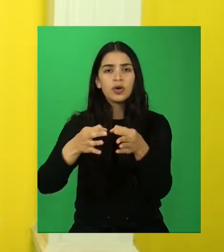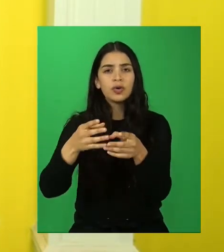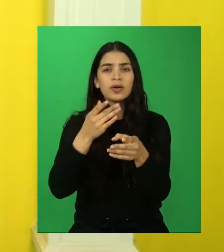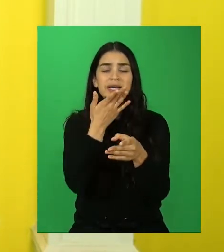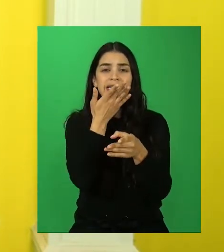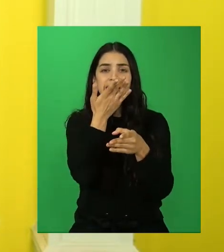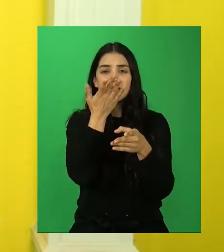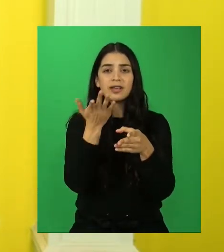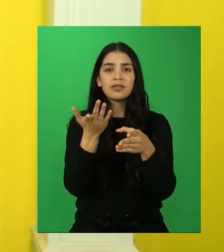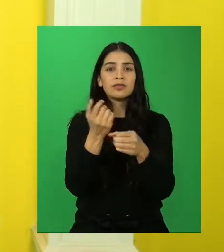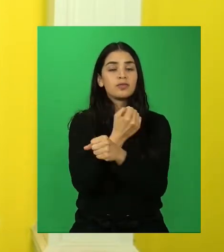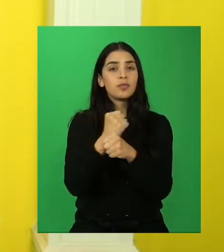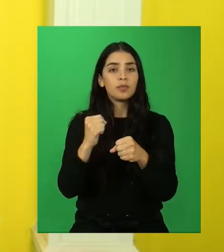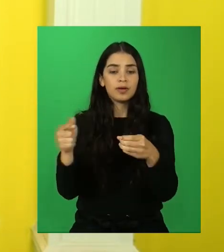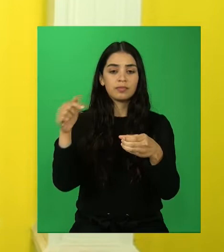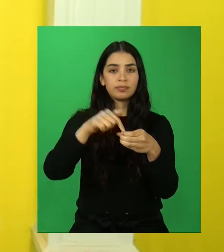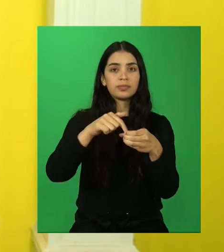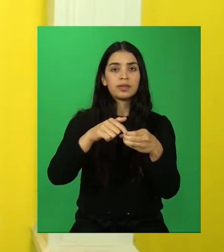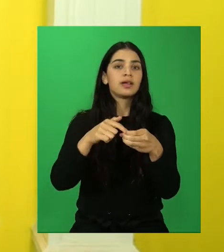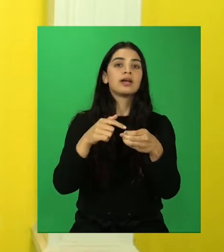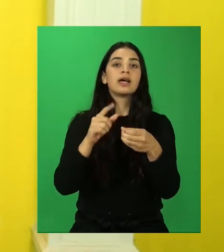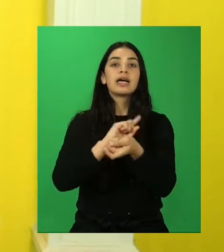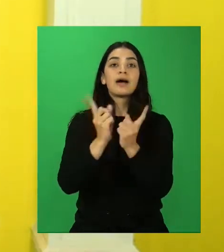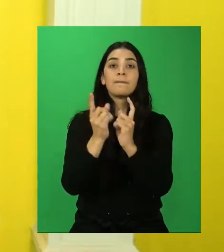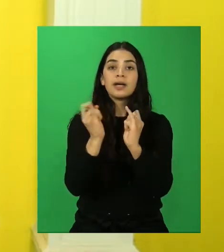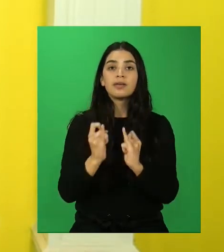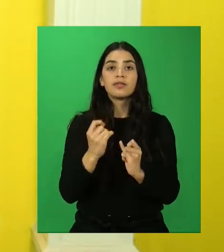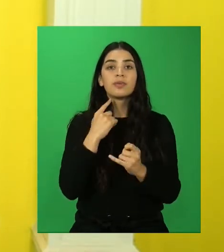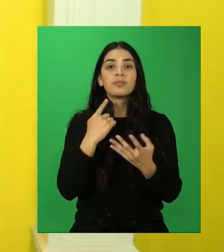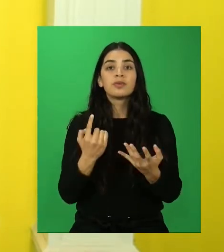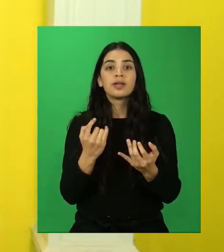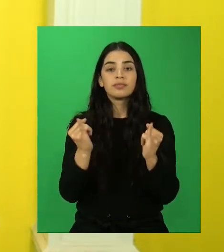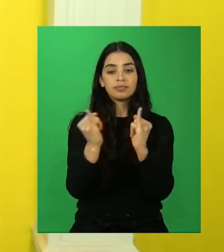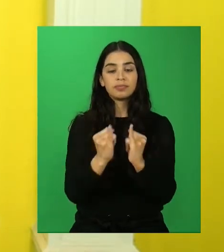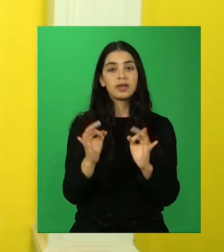estado definido, su estado sólido.